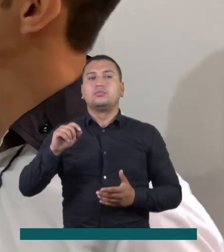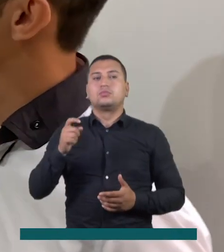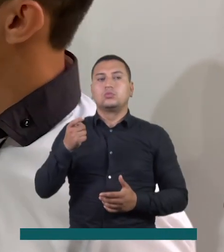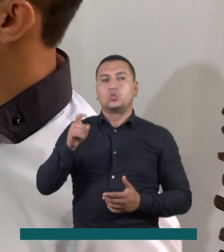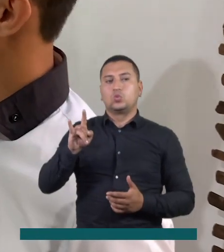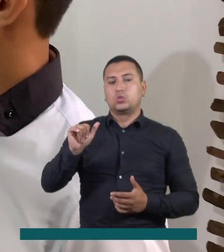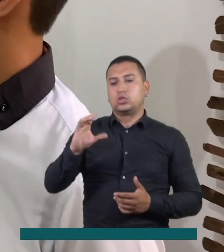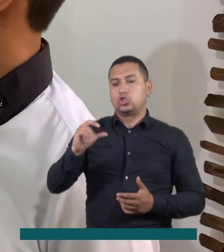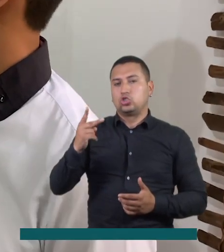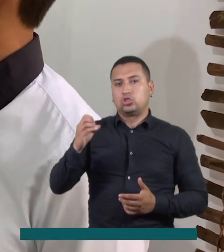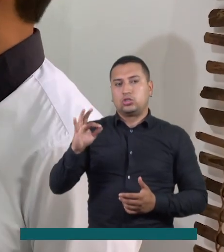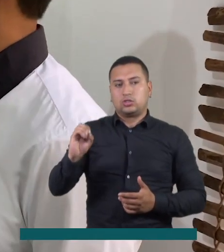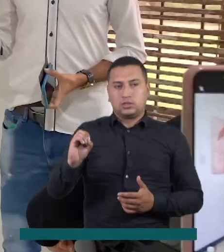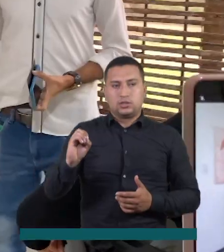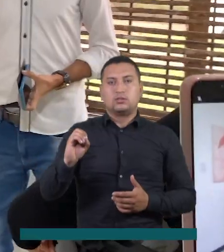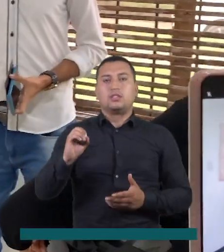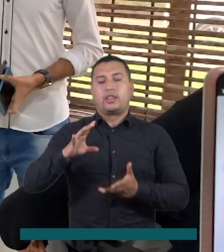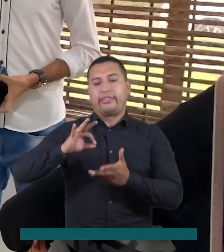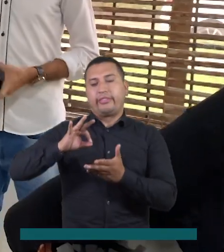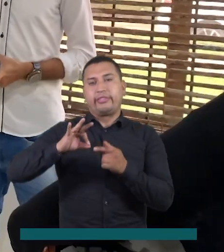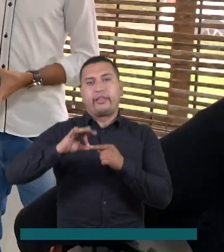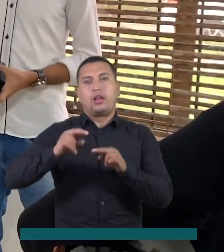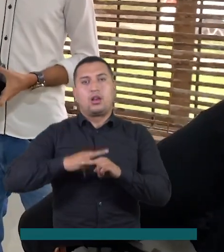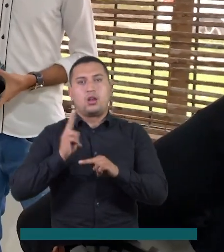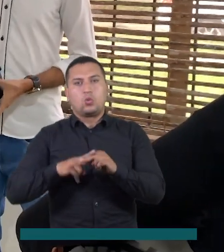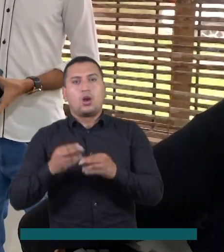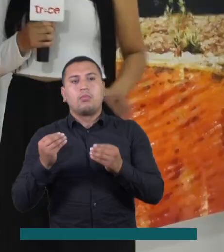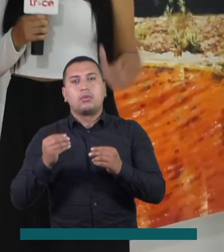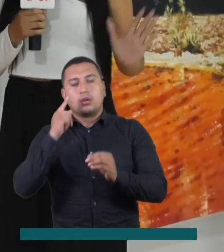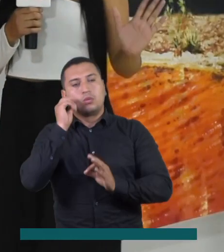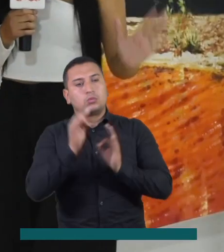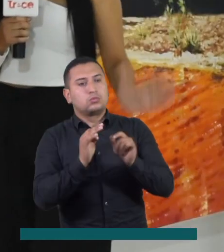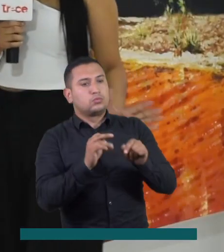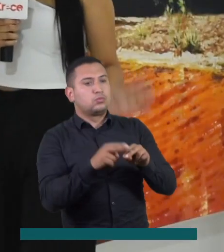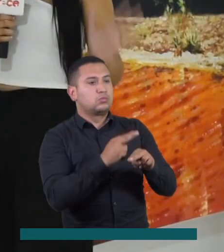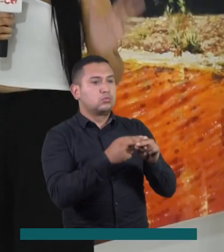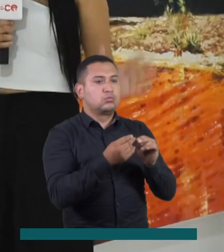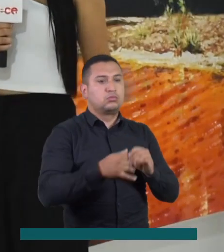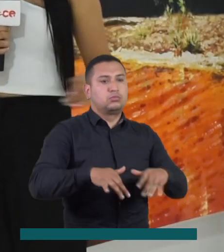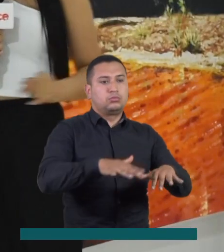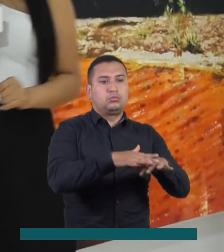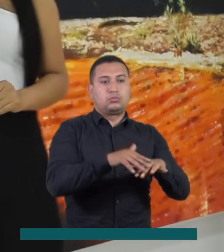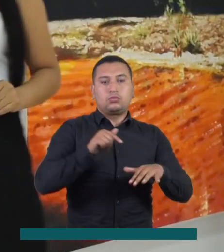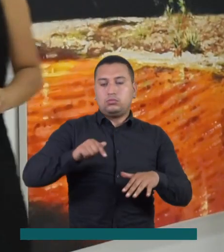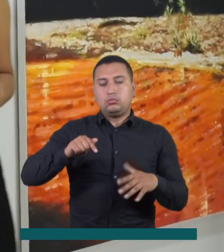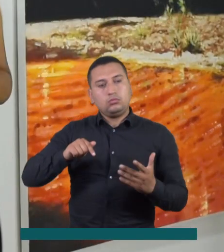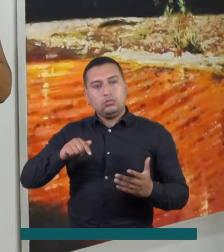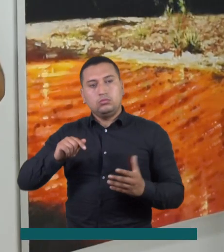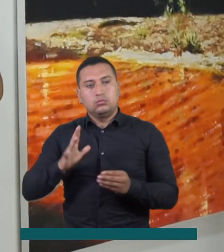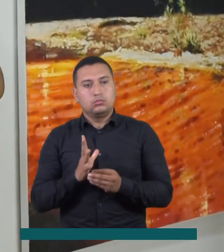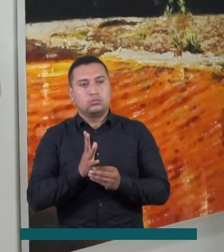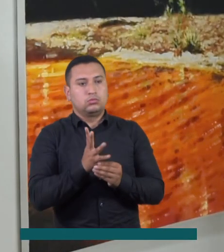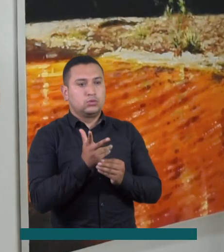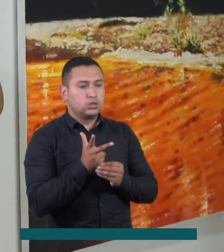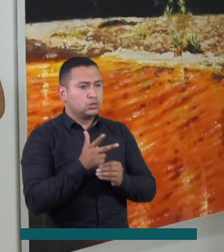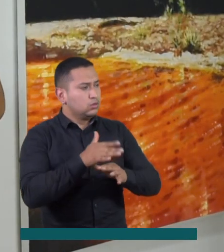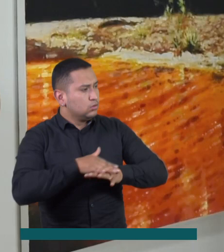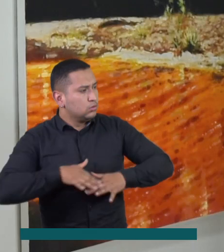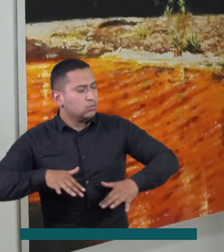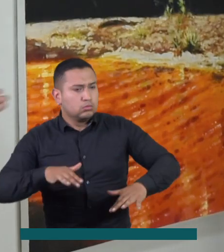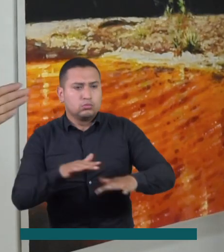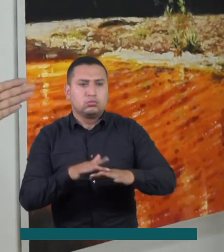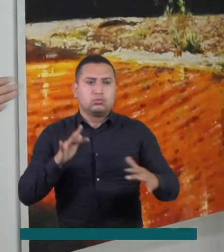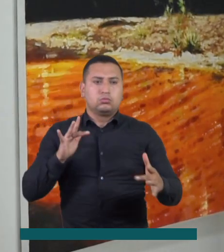resaltamos la elaboración de tintas naturales para conservar el medio ambiente. Espiritualidad, arte y territorio son los tres nodos que